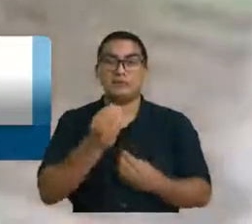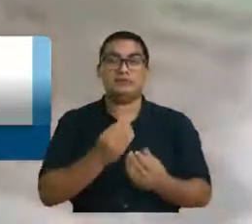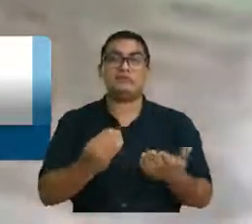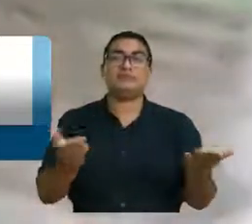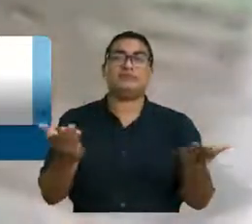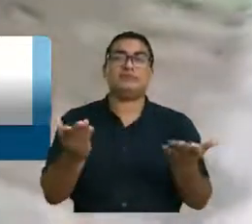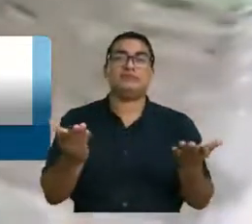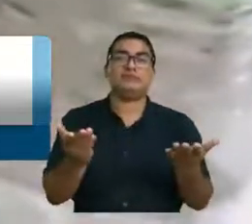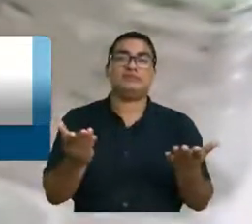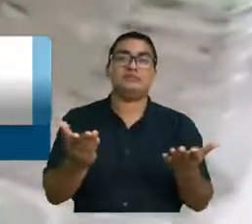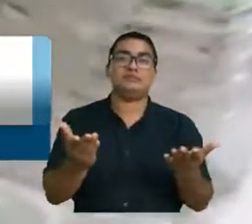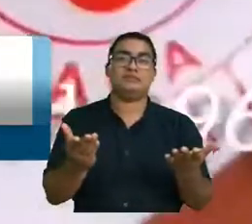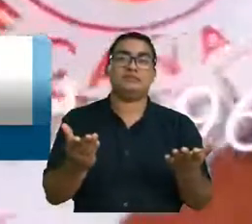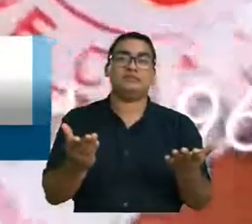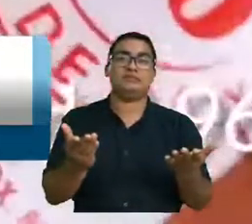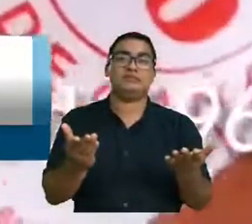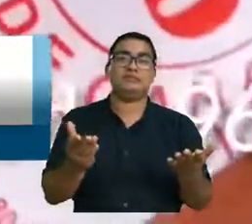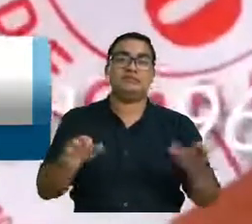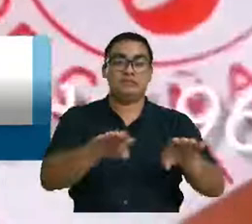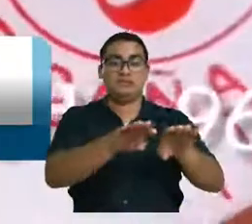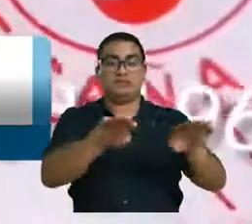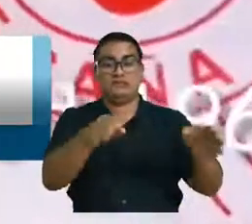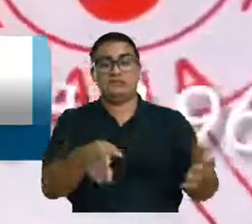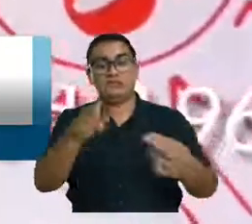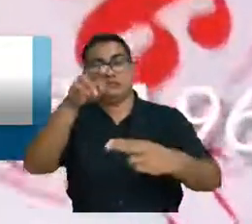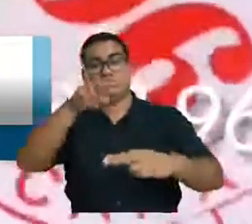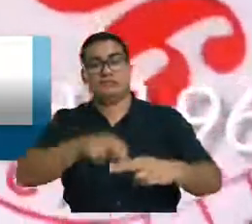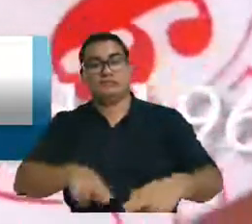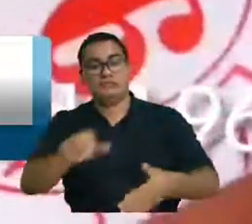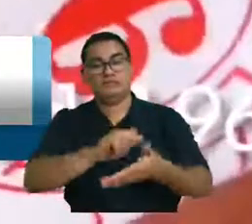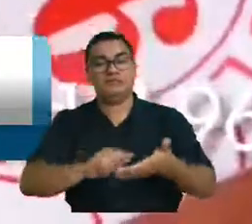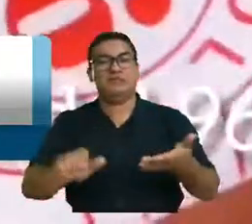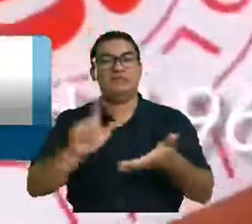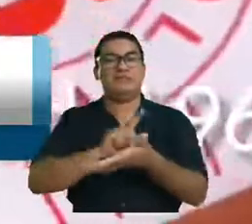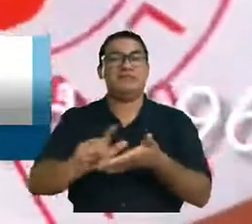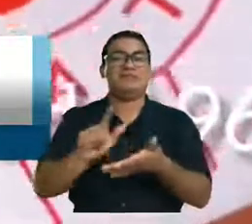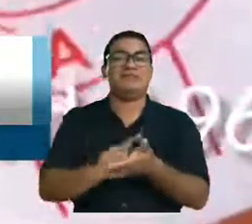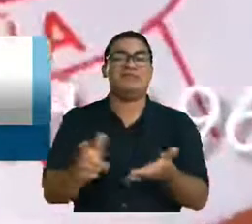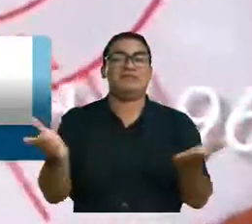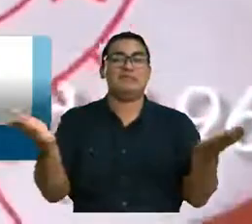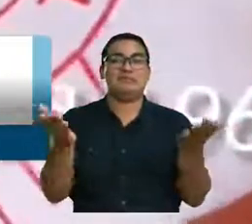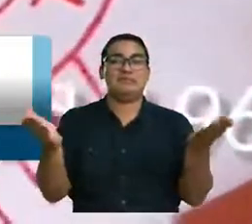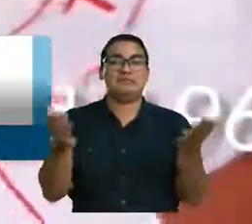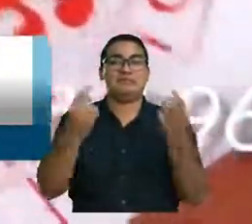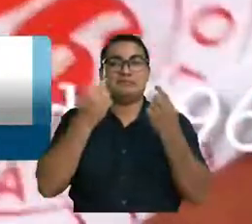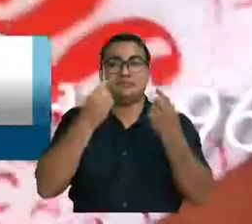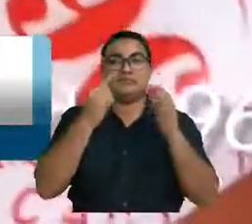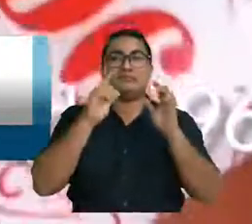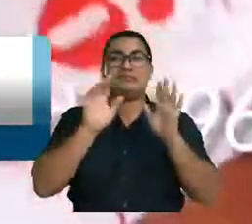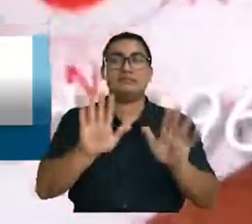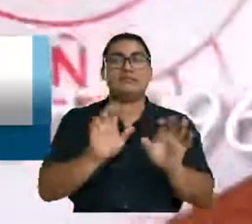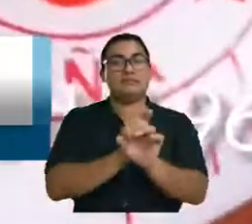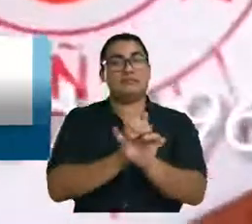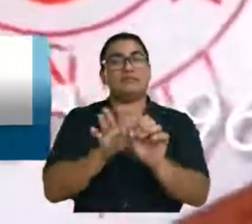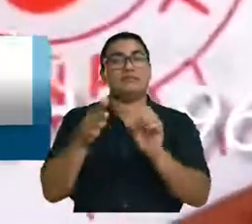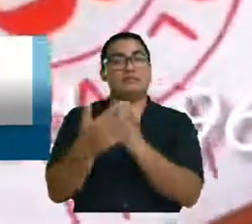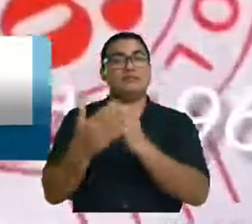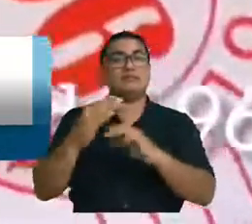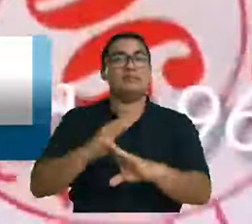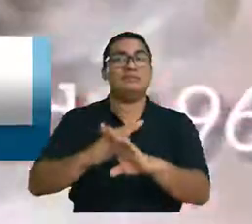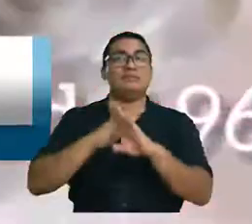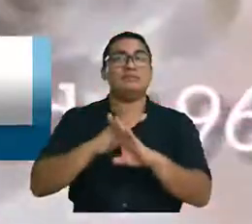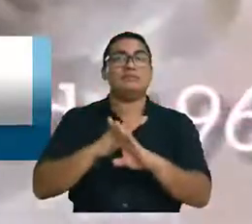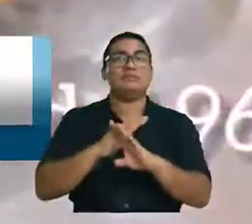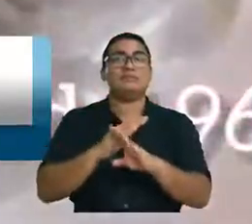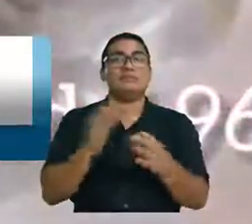lavado de desinfección, o sea, lo que nosotros vamos a utilizar ahorita comúnmente para prevenir la infección de coronavirus,